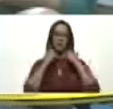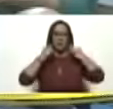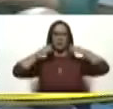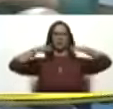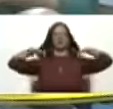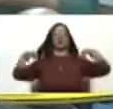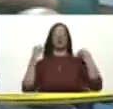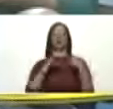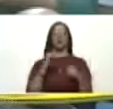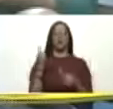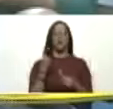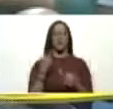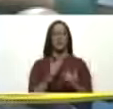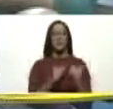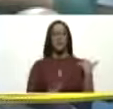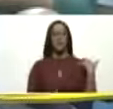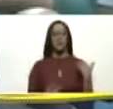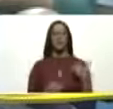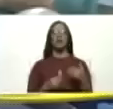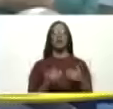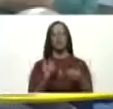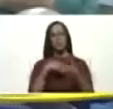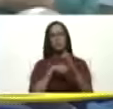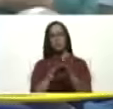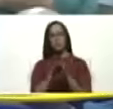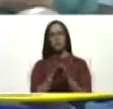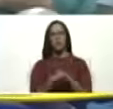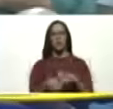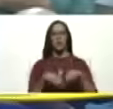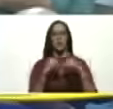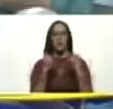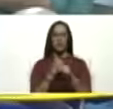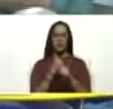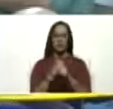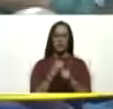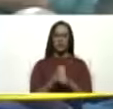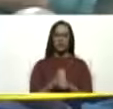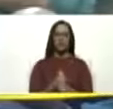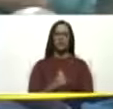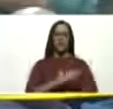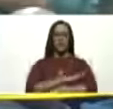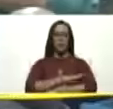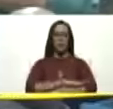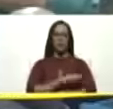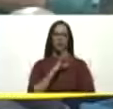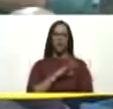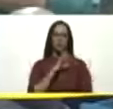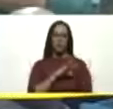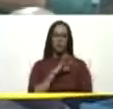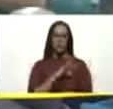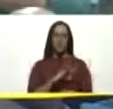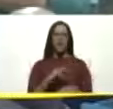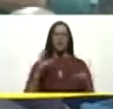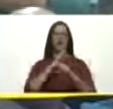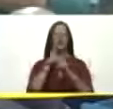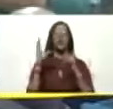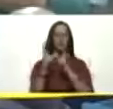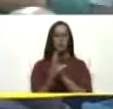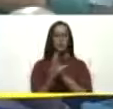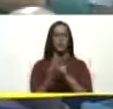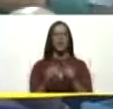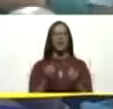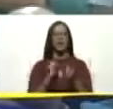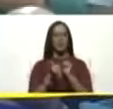eso, presidente, sino que hemos trascendido. Es una clase obrera que se ha puesto en lo social, en lo cultural, en